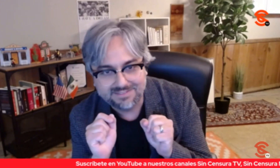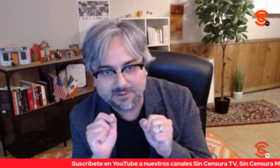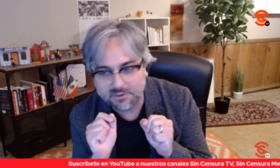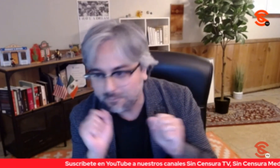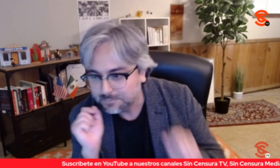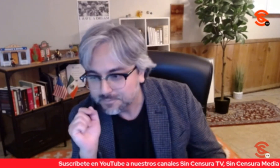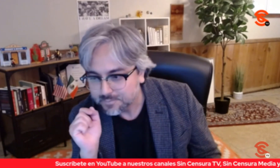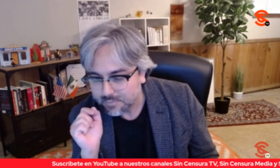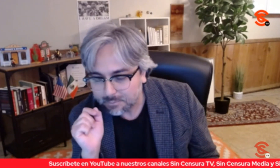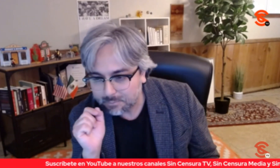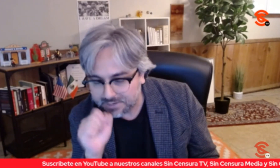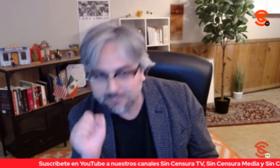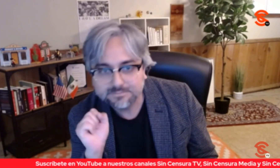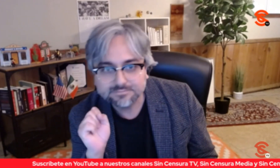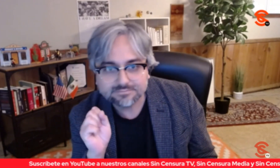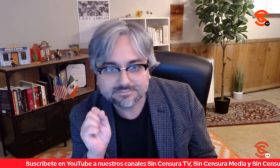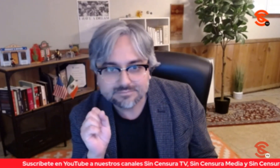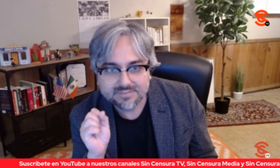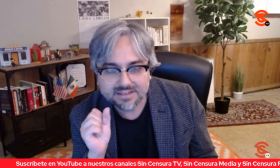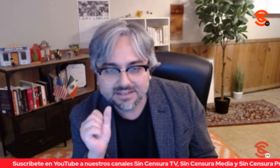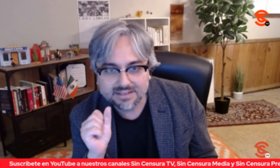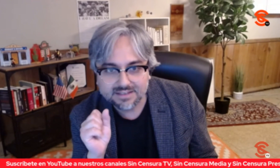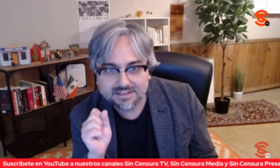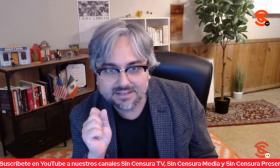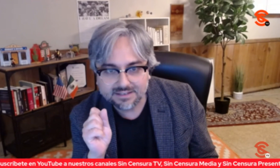Reforma. ¿De acuerdo? Pero